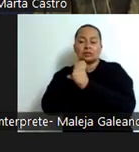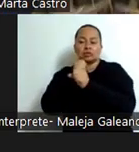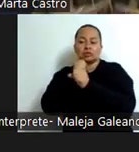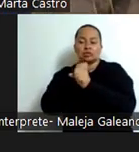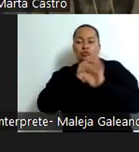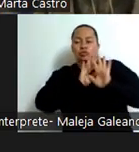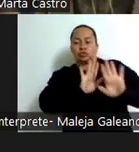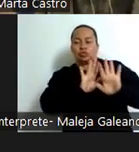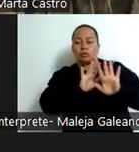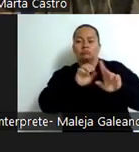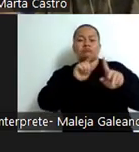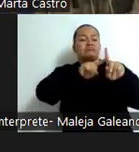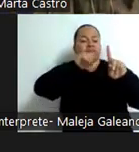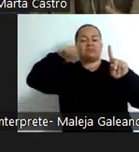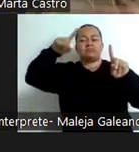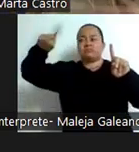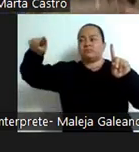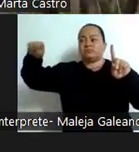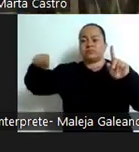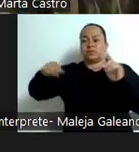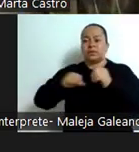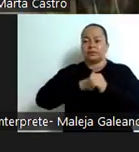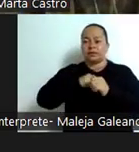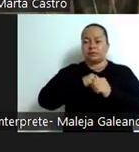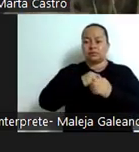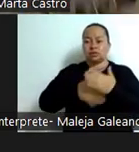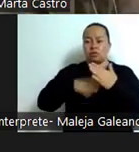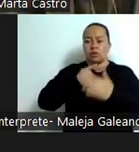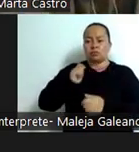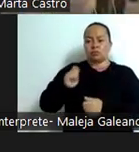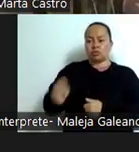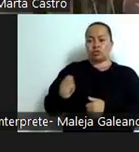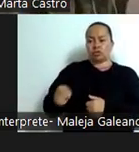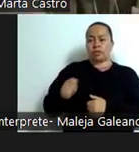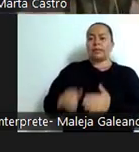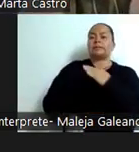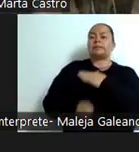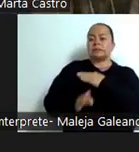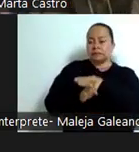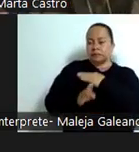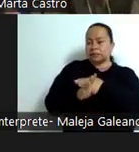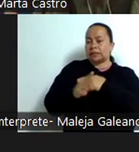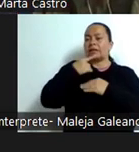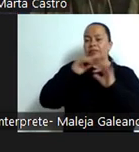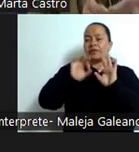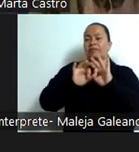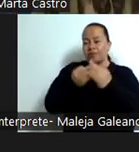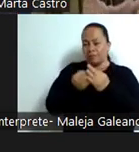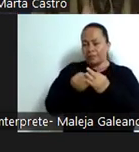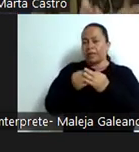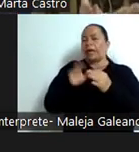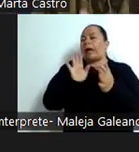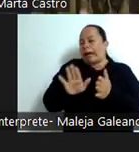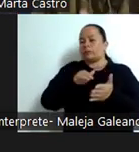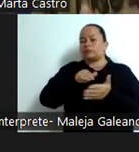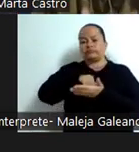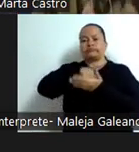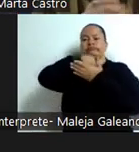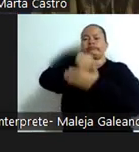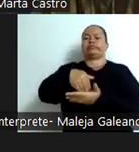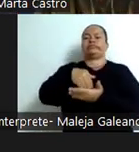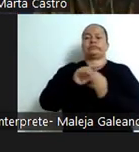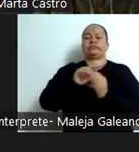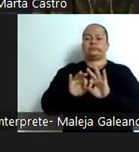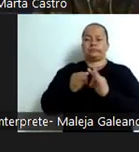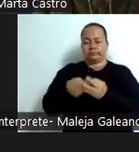cifras sobre cuál es esta y la corte al seguir diciendo que son las familias y son las familias pues lo sostiene lo sostiene y le